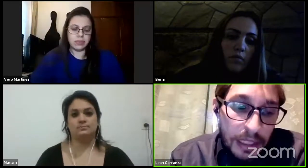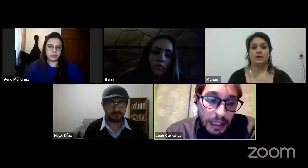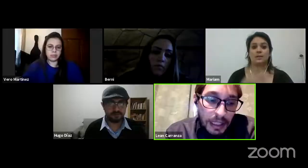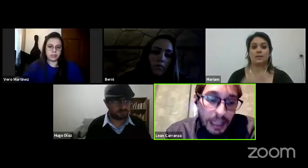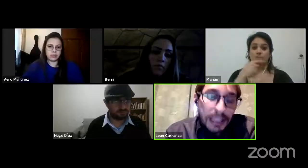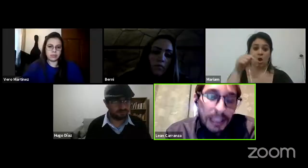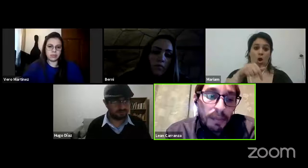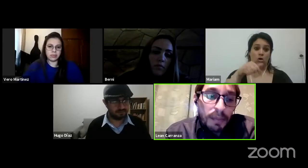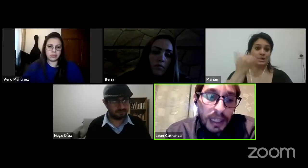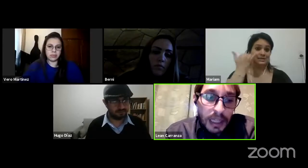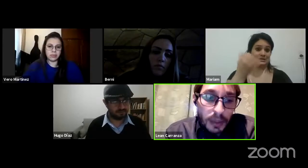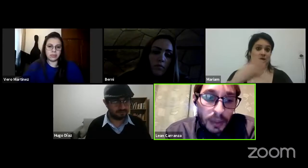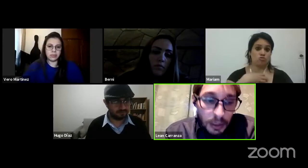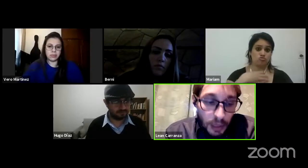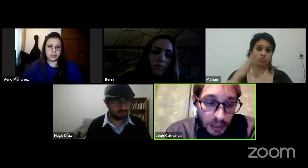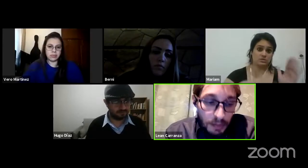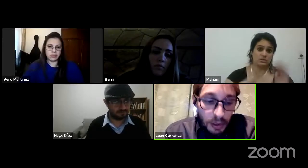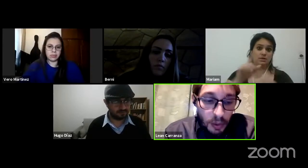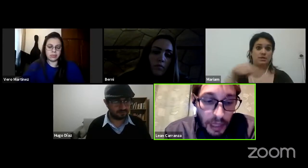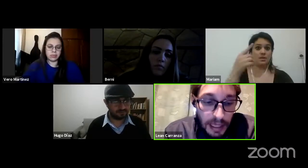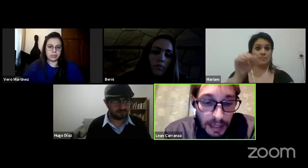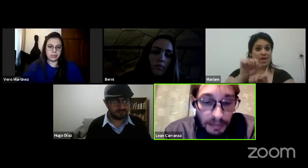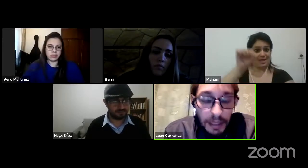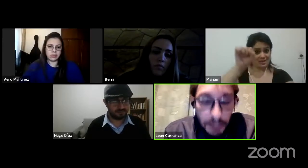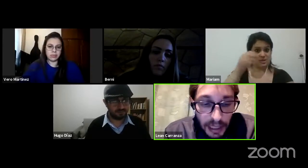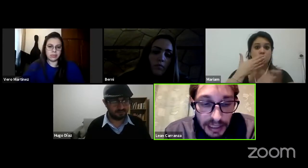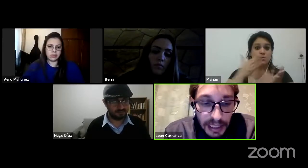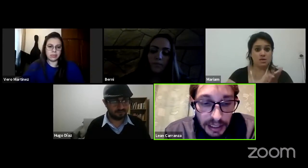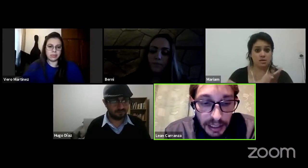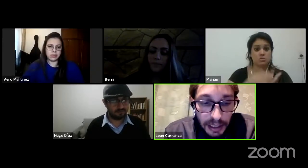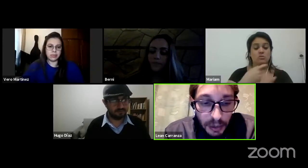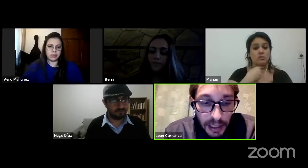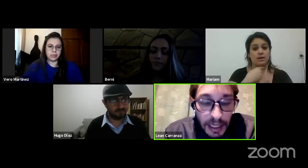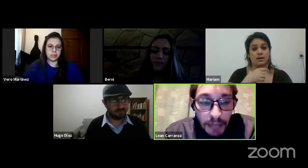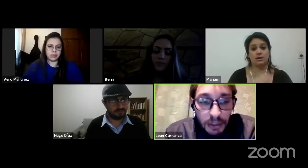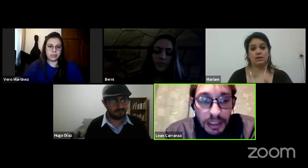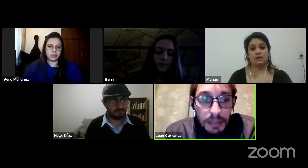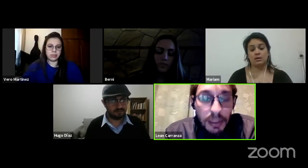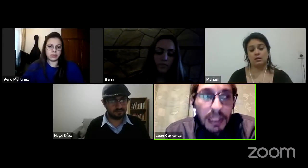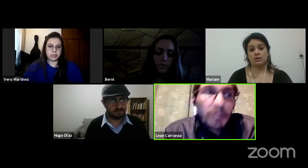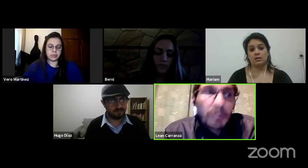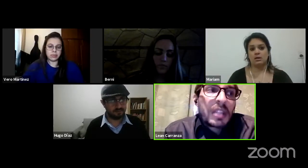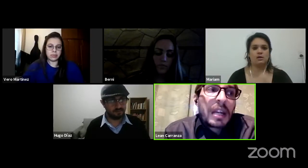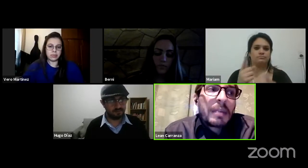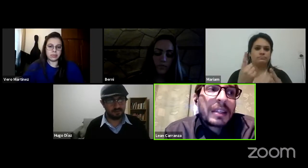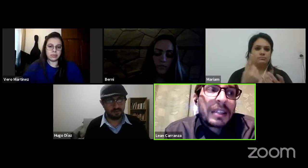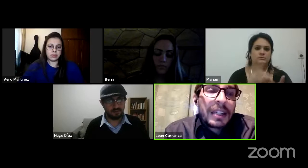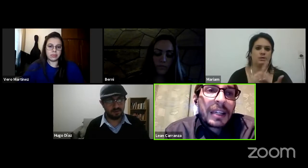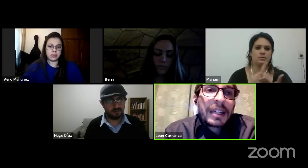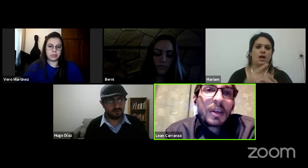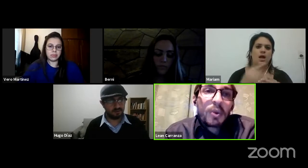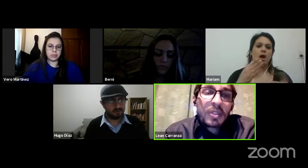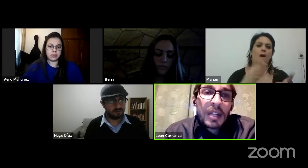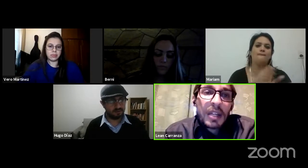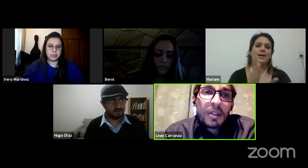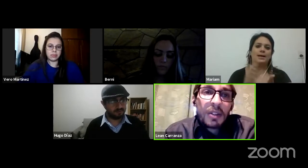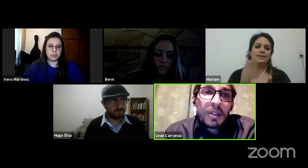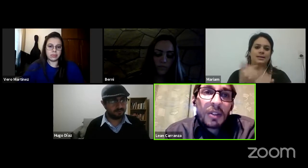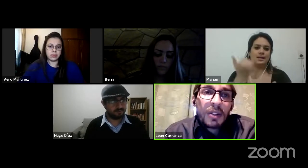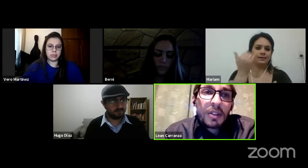curso de pastelería y después que eres una titulación por lo cual después de hacer la tecnicatura no se te pueden reconocer las materias que ha